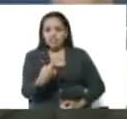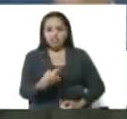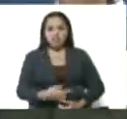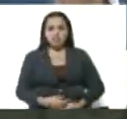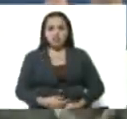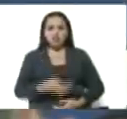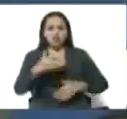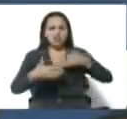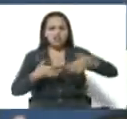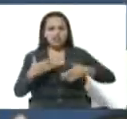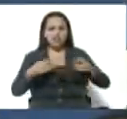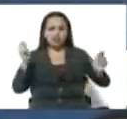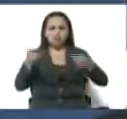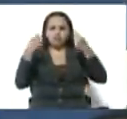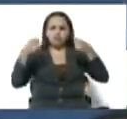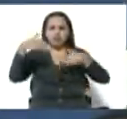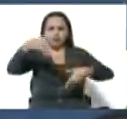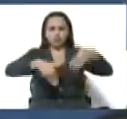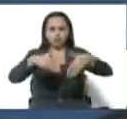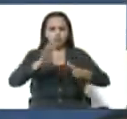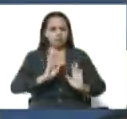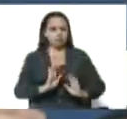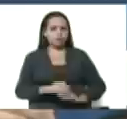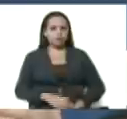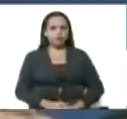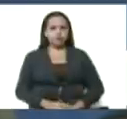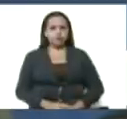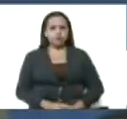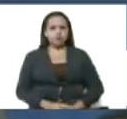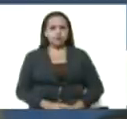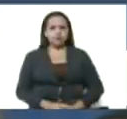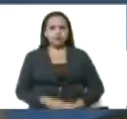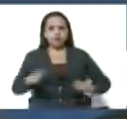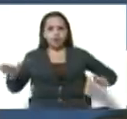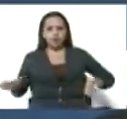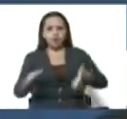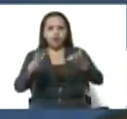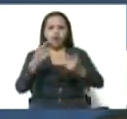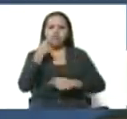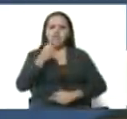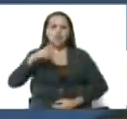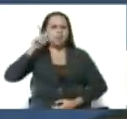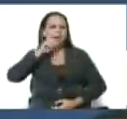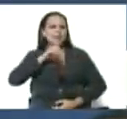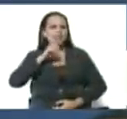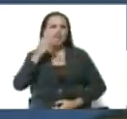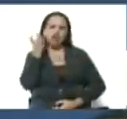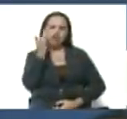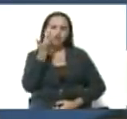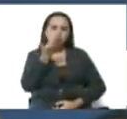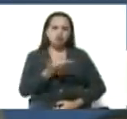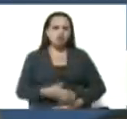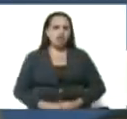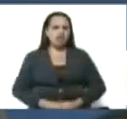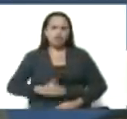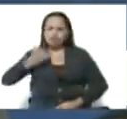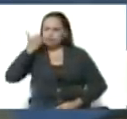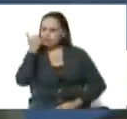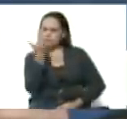un acto de campaña electoral y se lanzaron una acusación de sucia inmundas